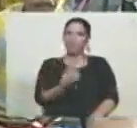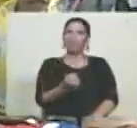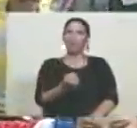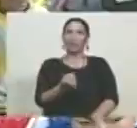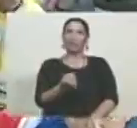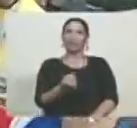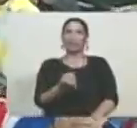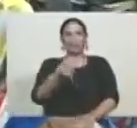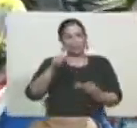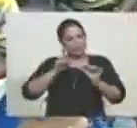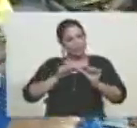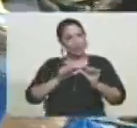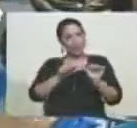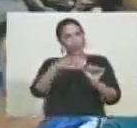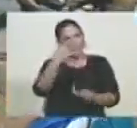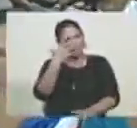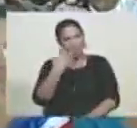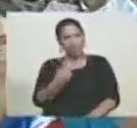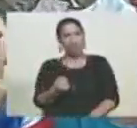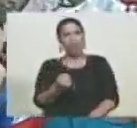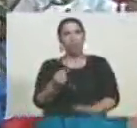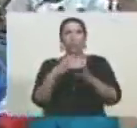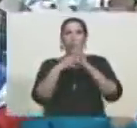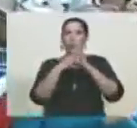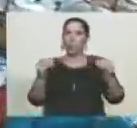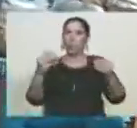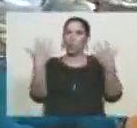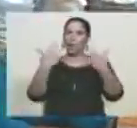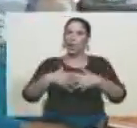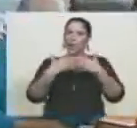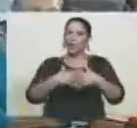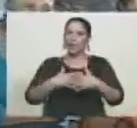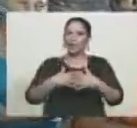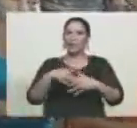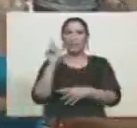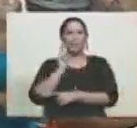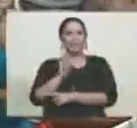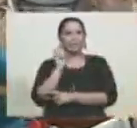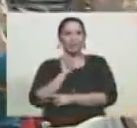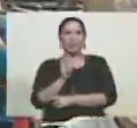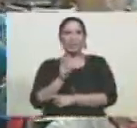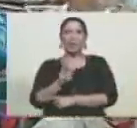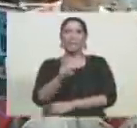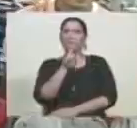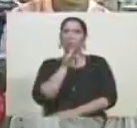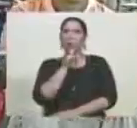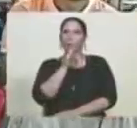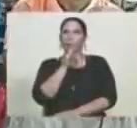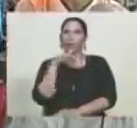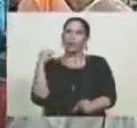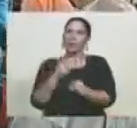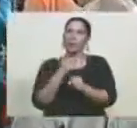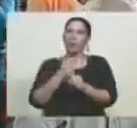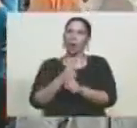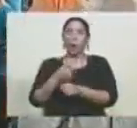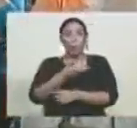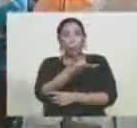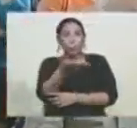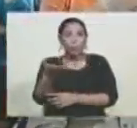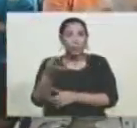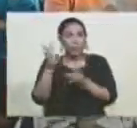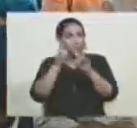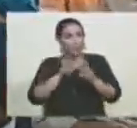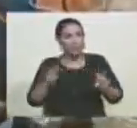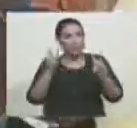seguir entendiendo, que toda gerencia necesita informes de gestión para que usted lo revise, mi